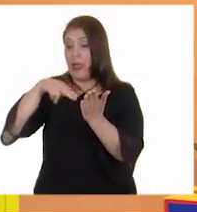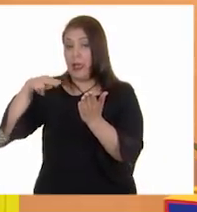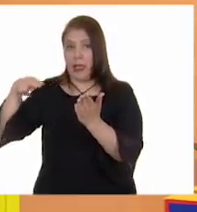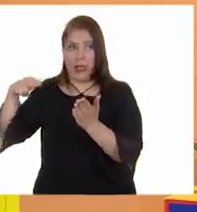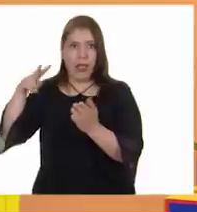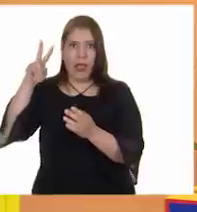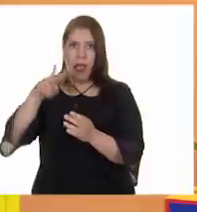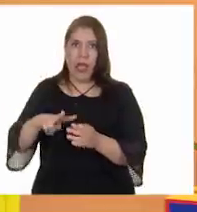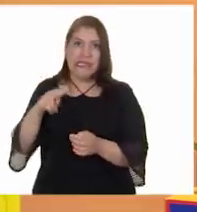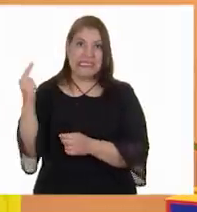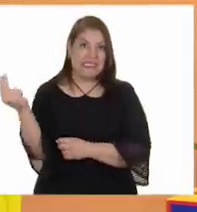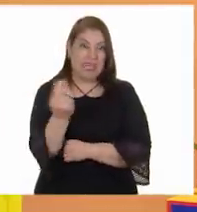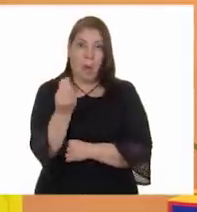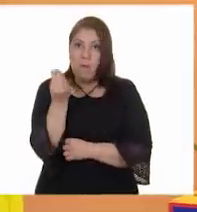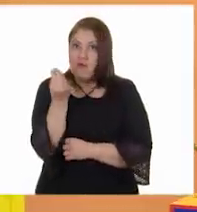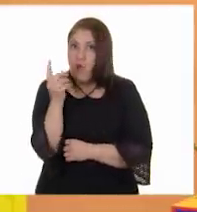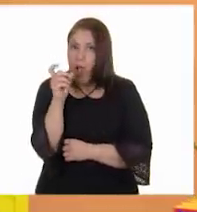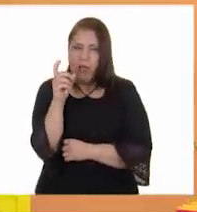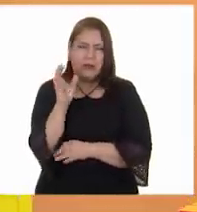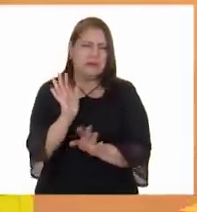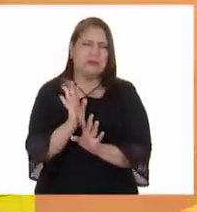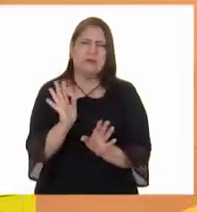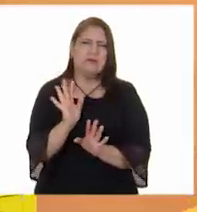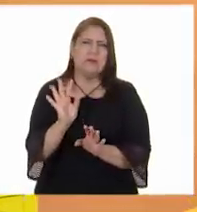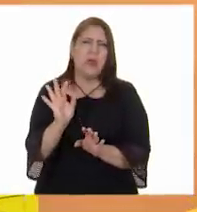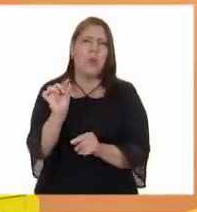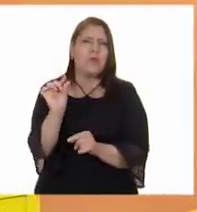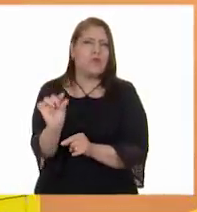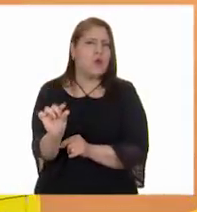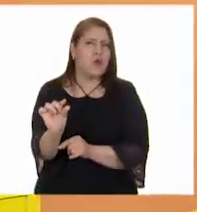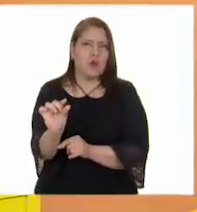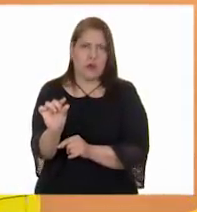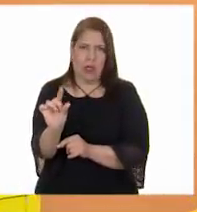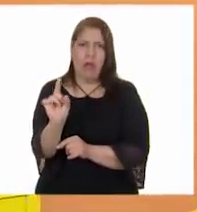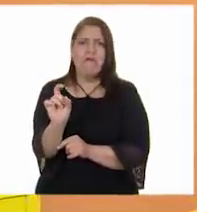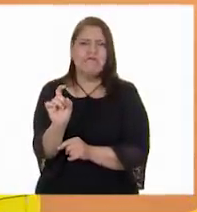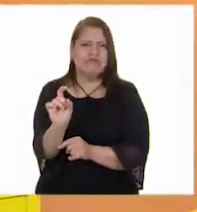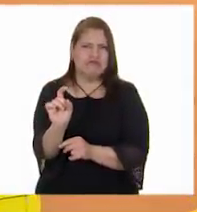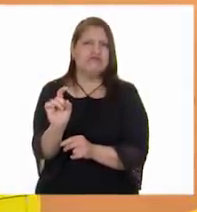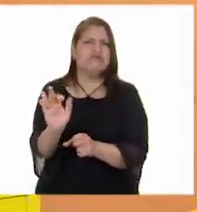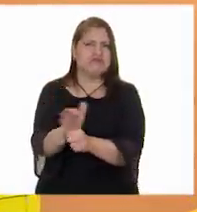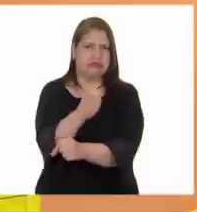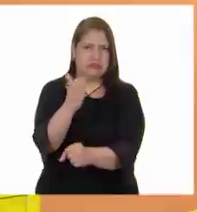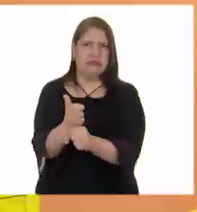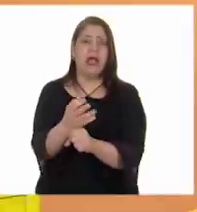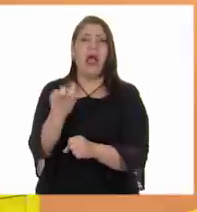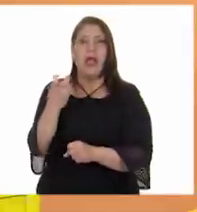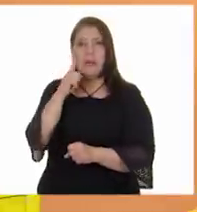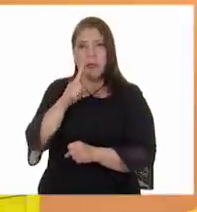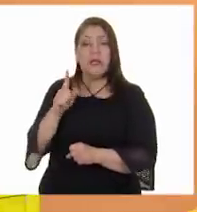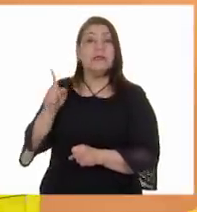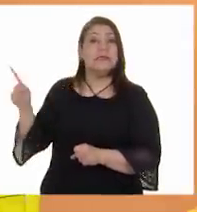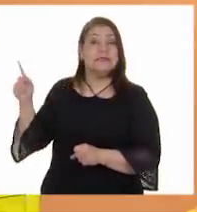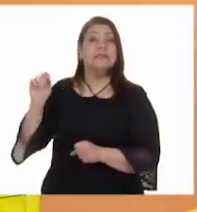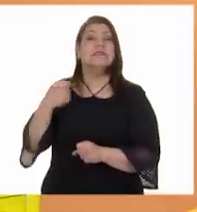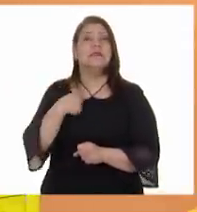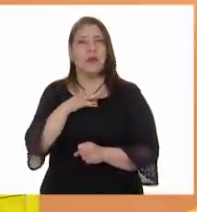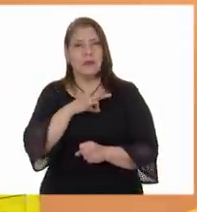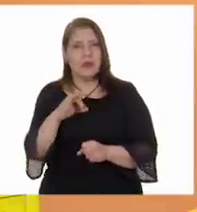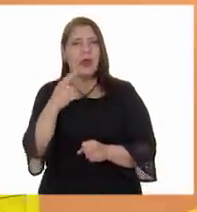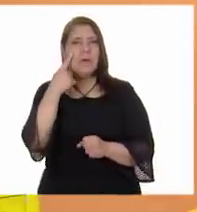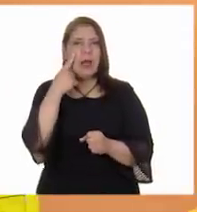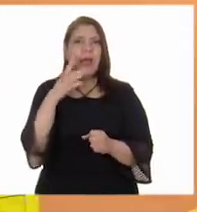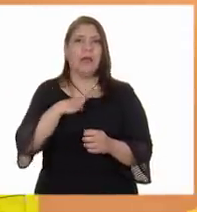necesario tener tanta agua. Con esta cantidad es más que suficiente porque solo la vamos a utilizar para enjuagar